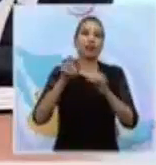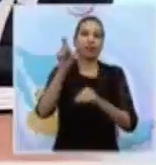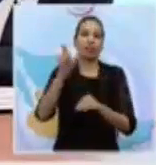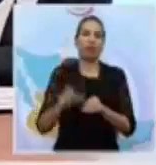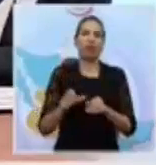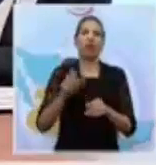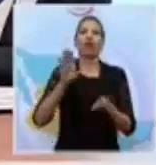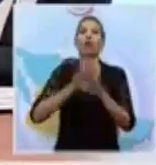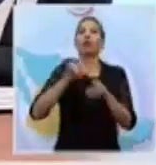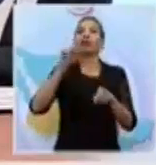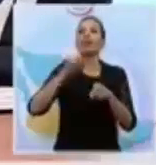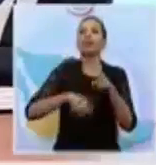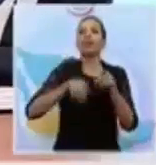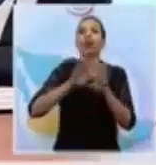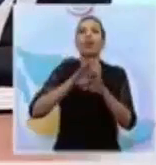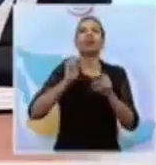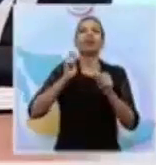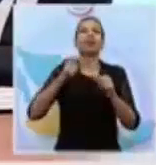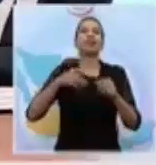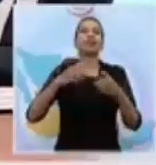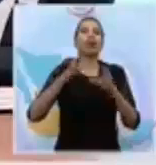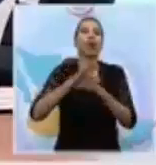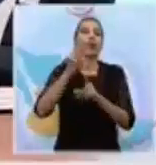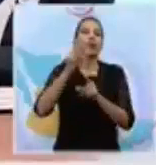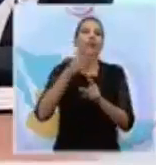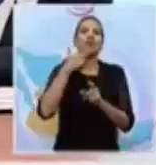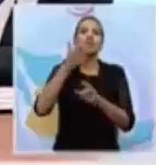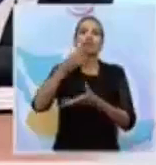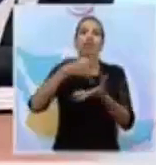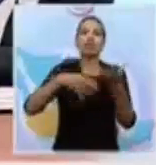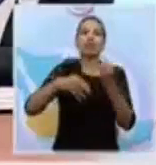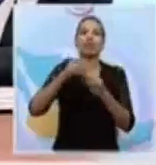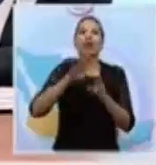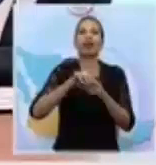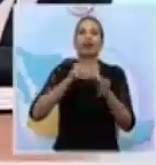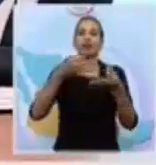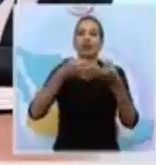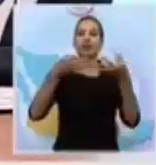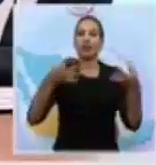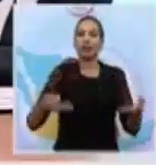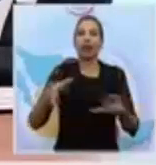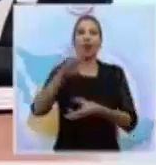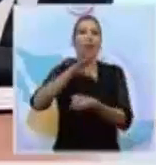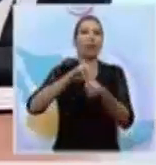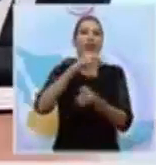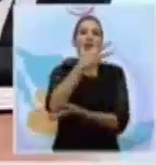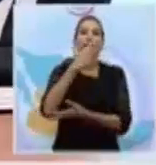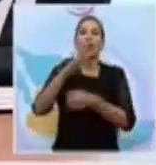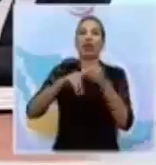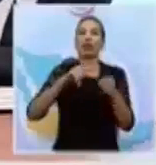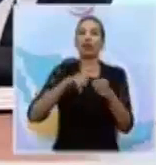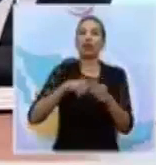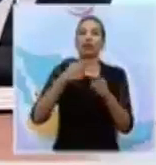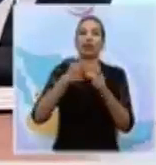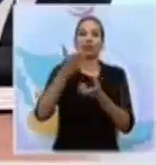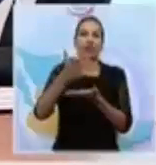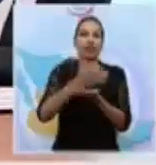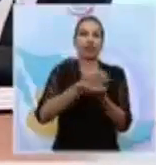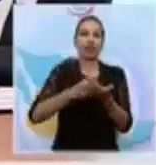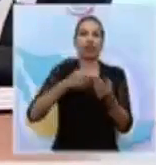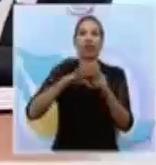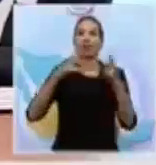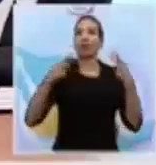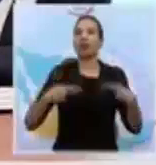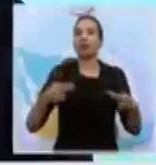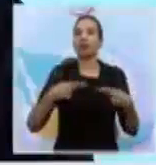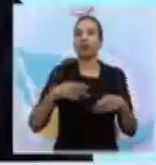La desmercantilización debe incluir también a la tierra y la naturaleza toda. Si bien el ingreso ciudadano universal